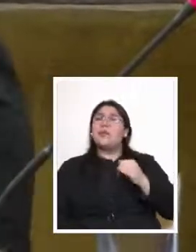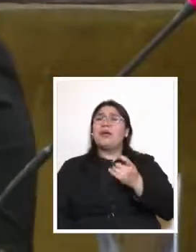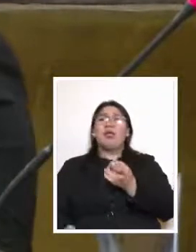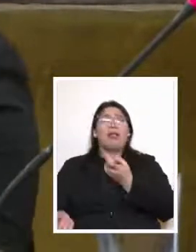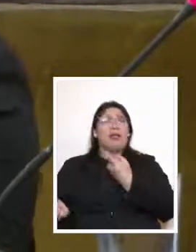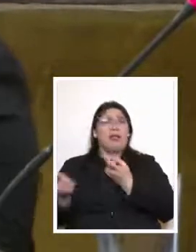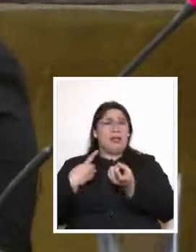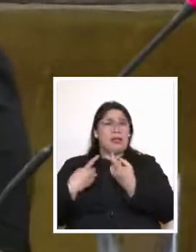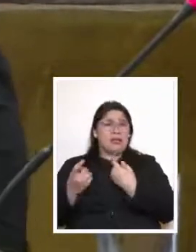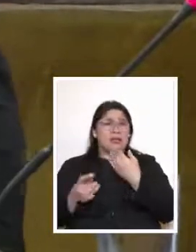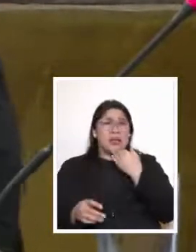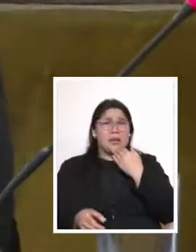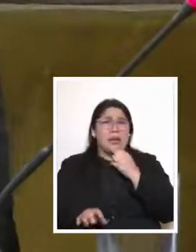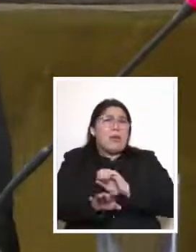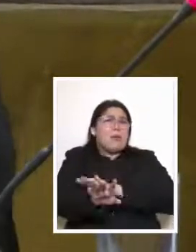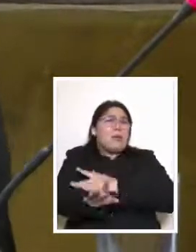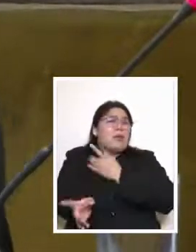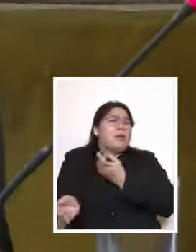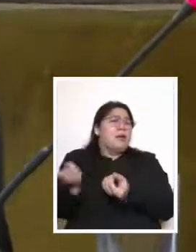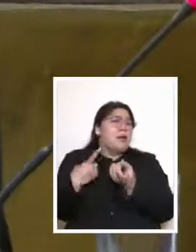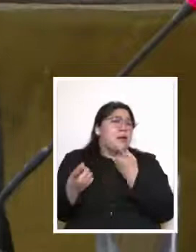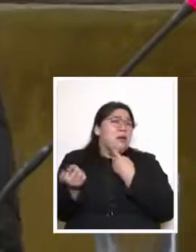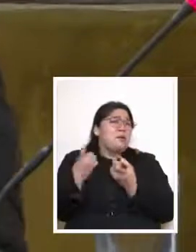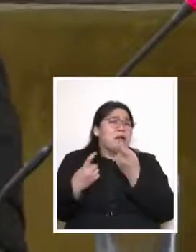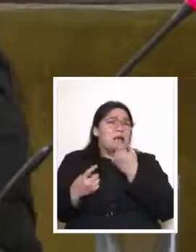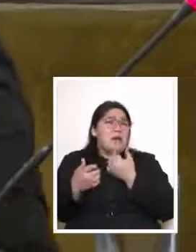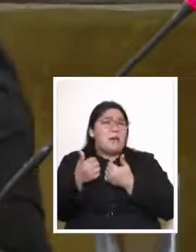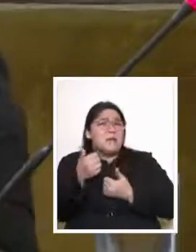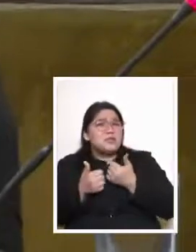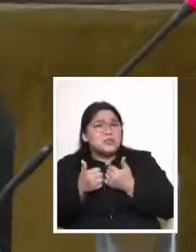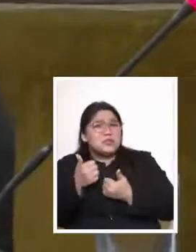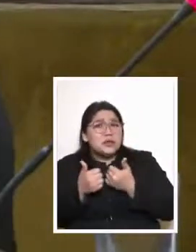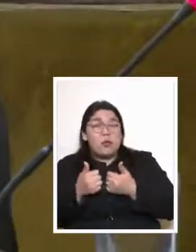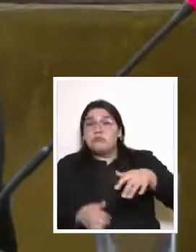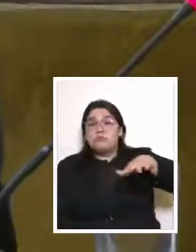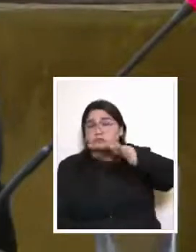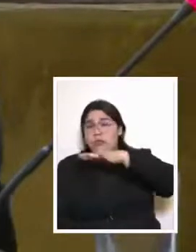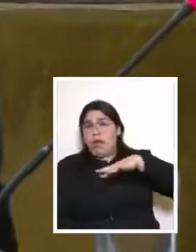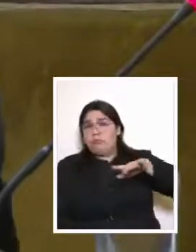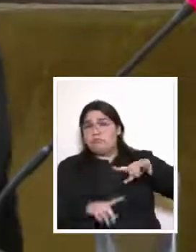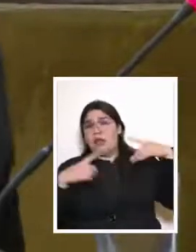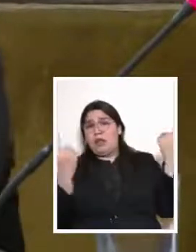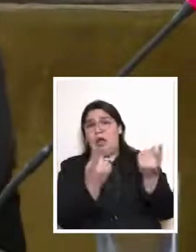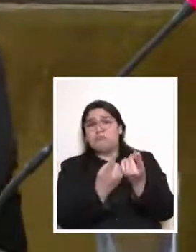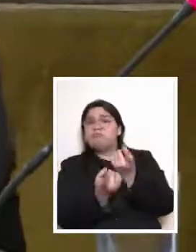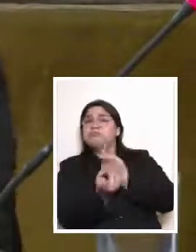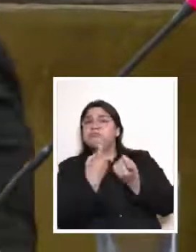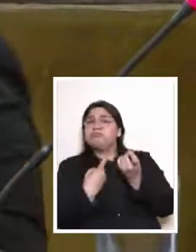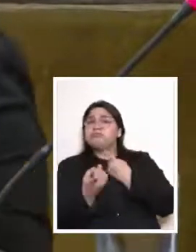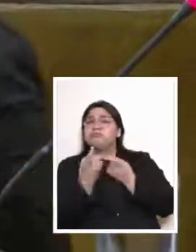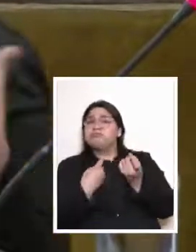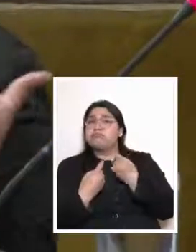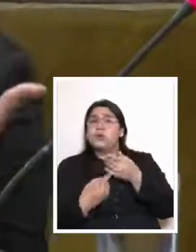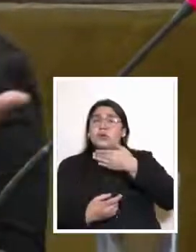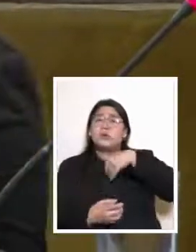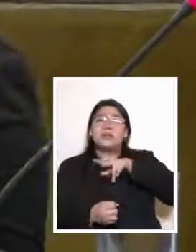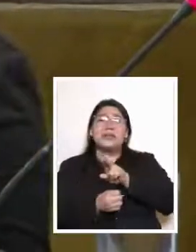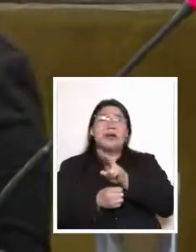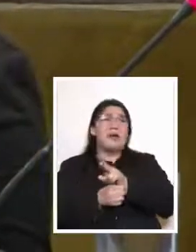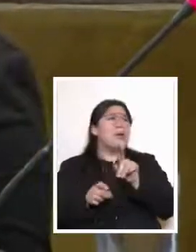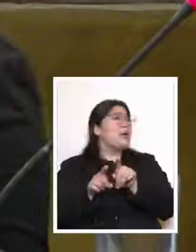agredidos emocionalmente, agredidos profesionalmente por la sociedad en general. Nuestro trabajo a veces es mal visto, hasta el punto de